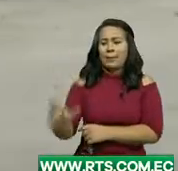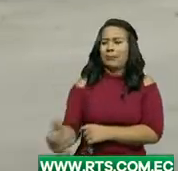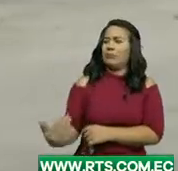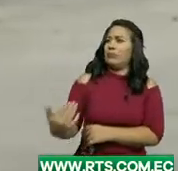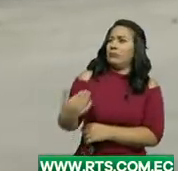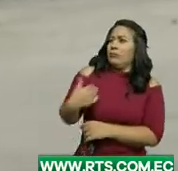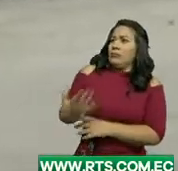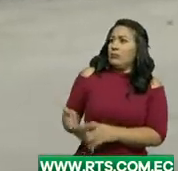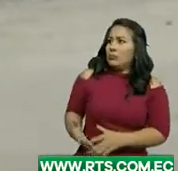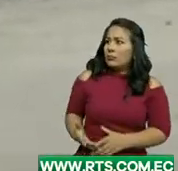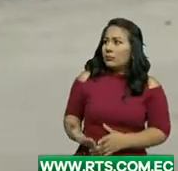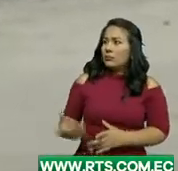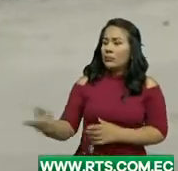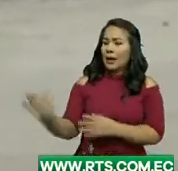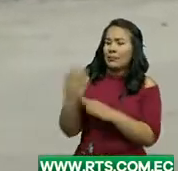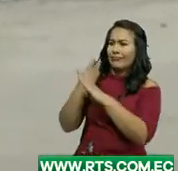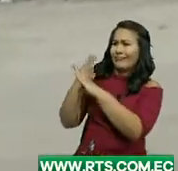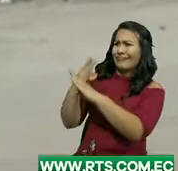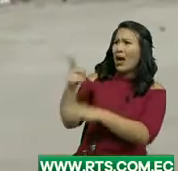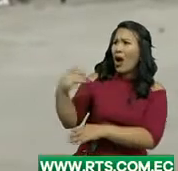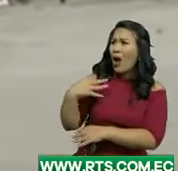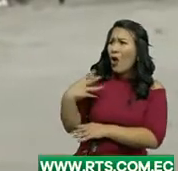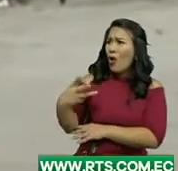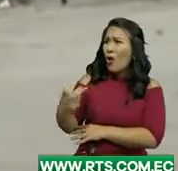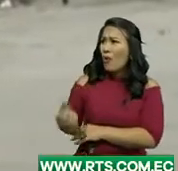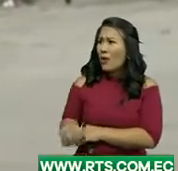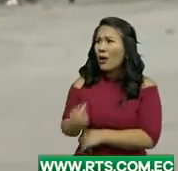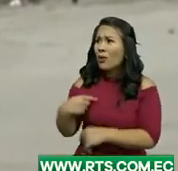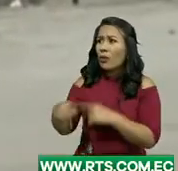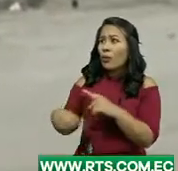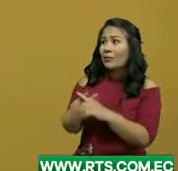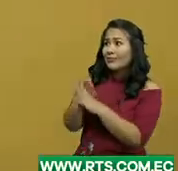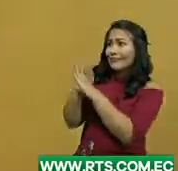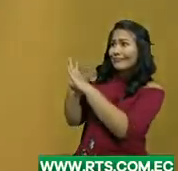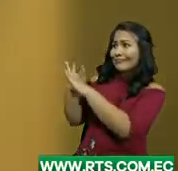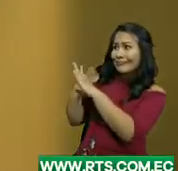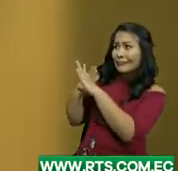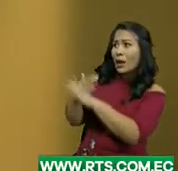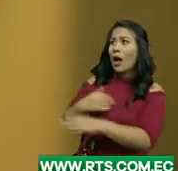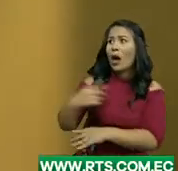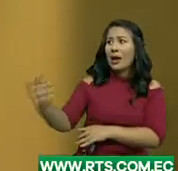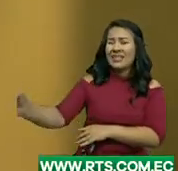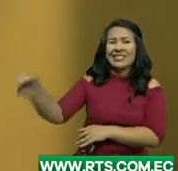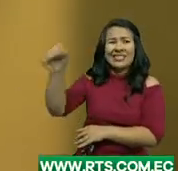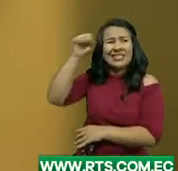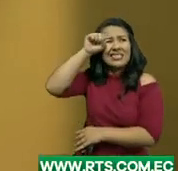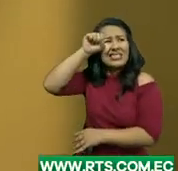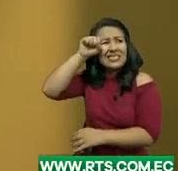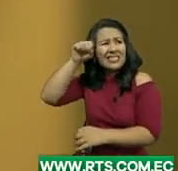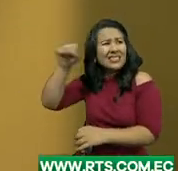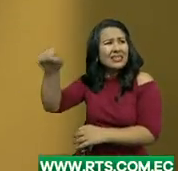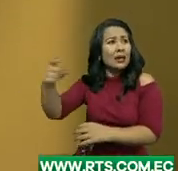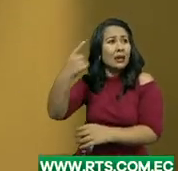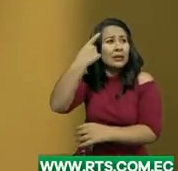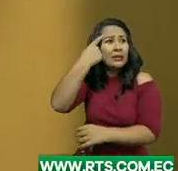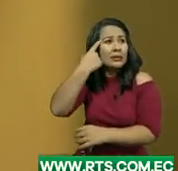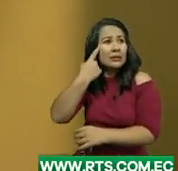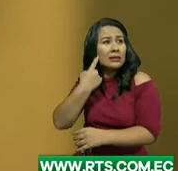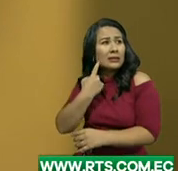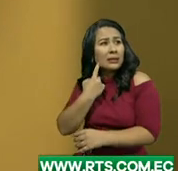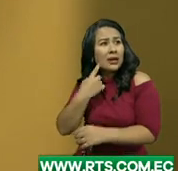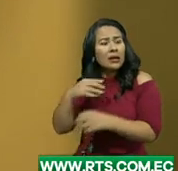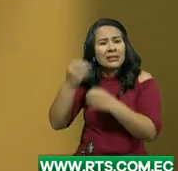habría enfrentado al supuesto delincuente en el forcejeo. El hombre le propinó varias heridas, pero una puñalada a la altura